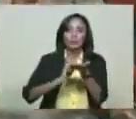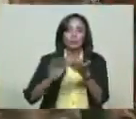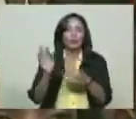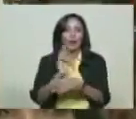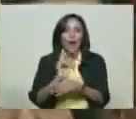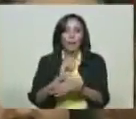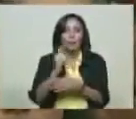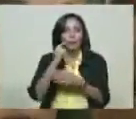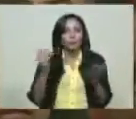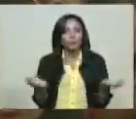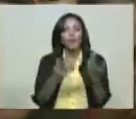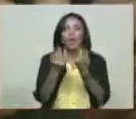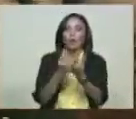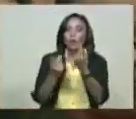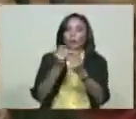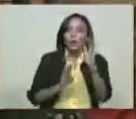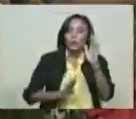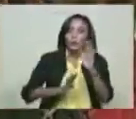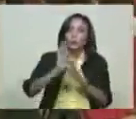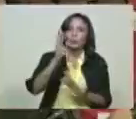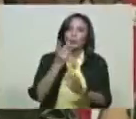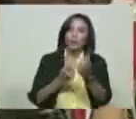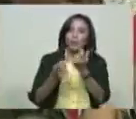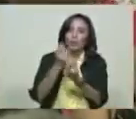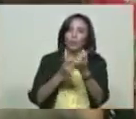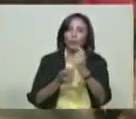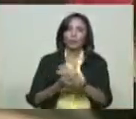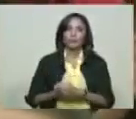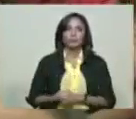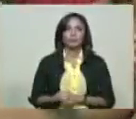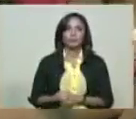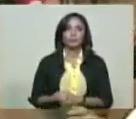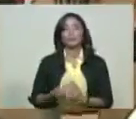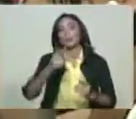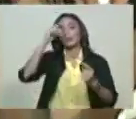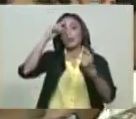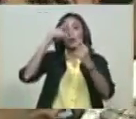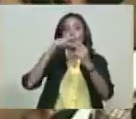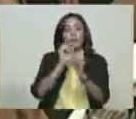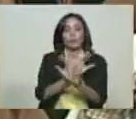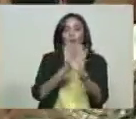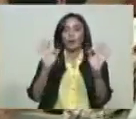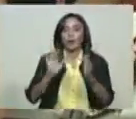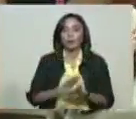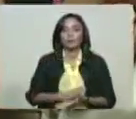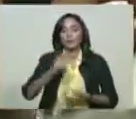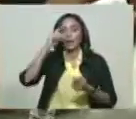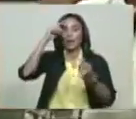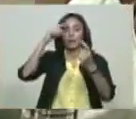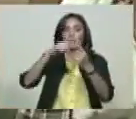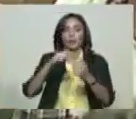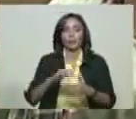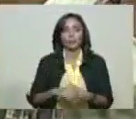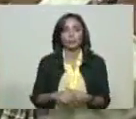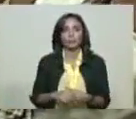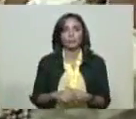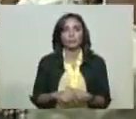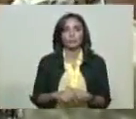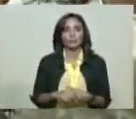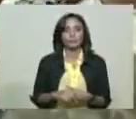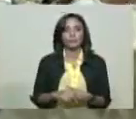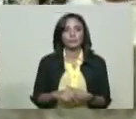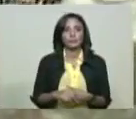con una nueva economía es la gran tarea de nuestra generación david